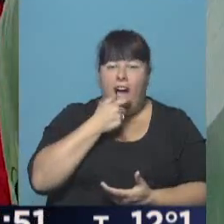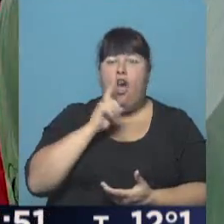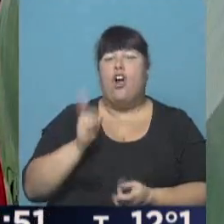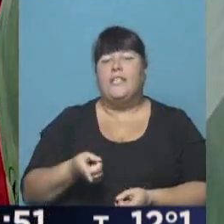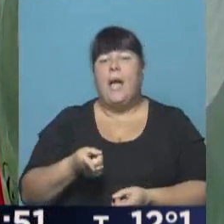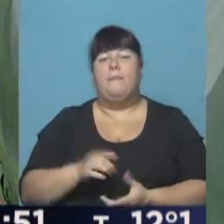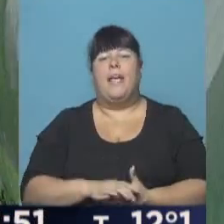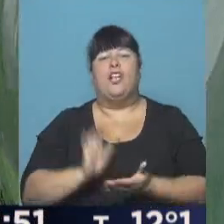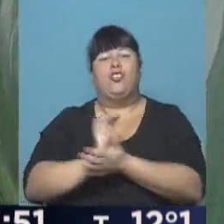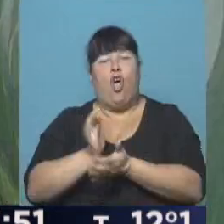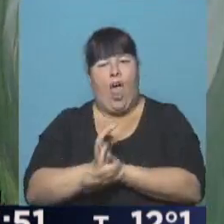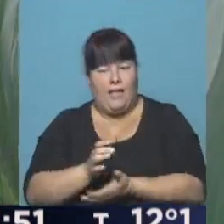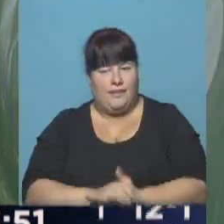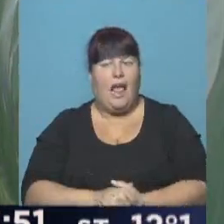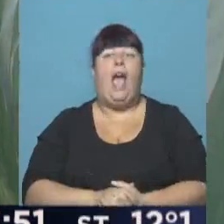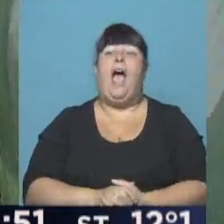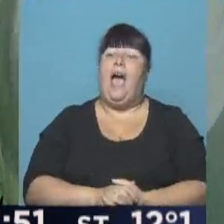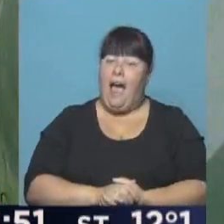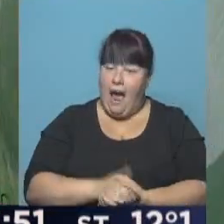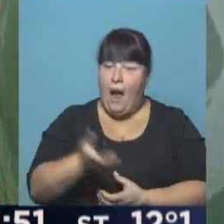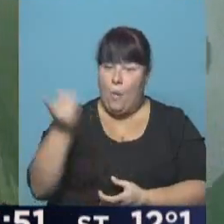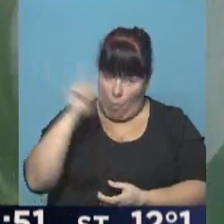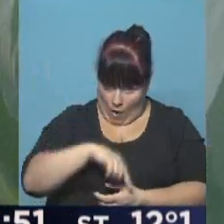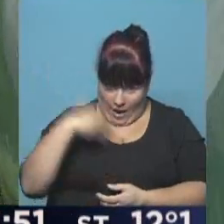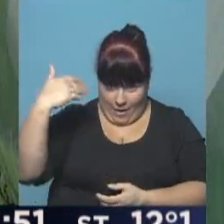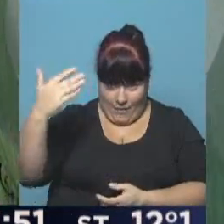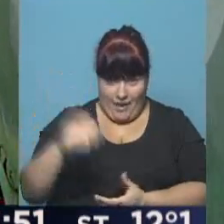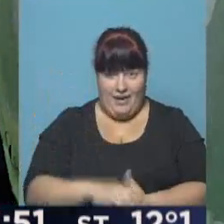y el chocolate. Ah, ¿y vas a volver?